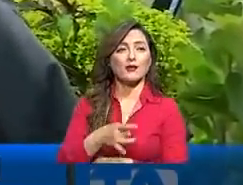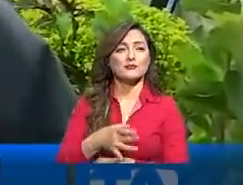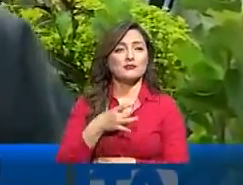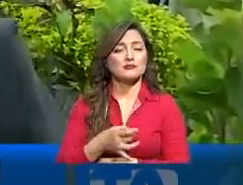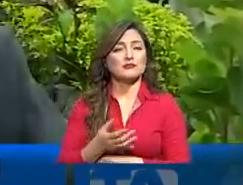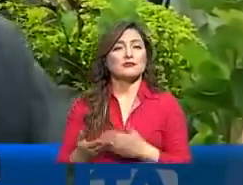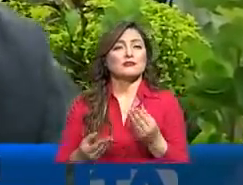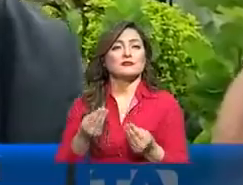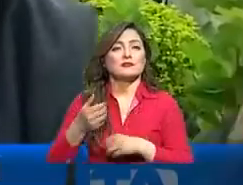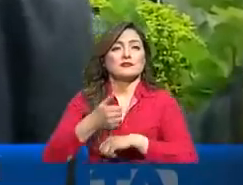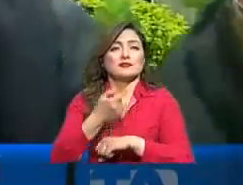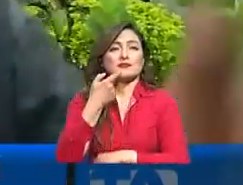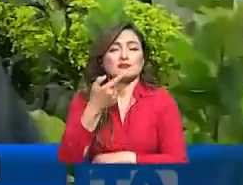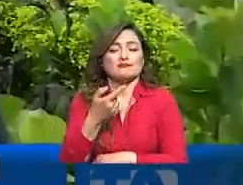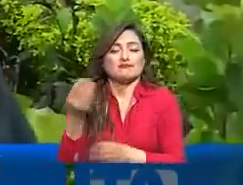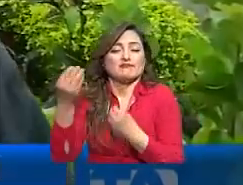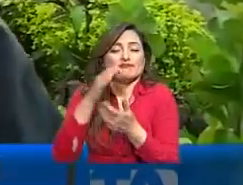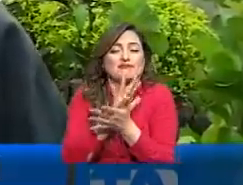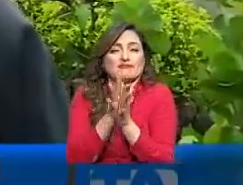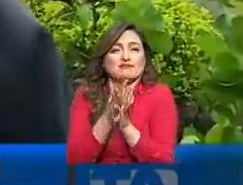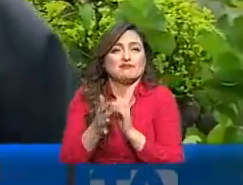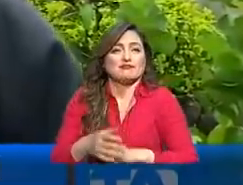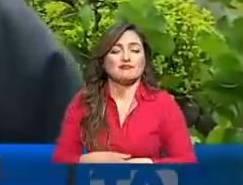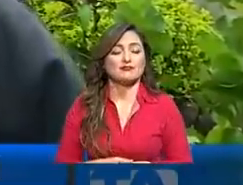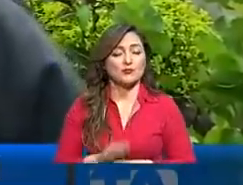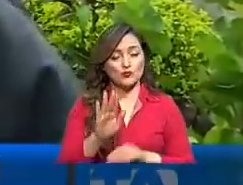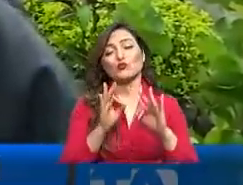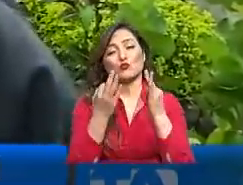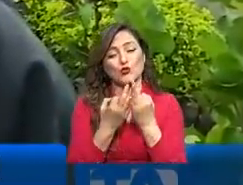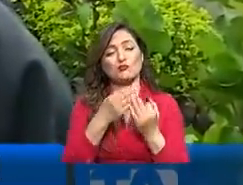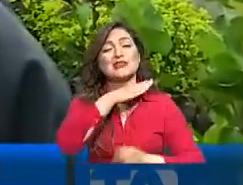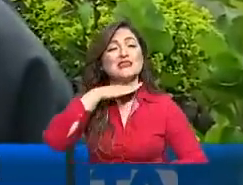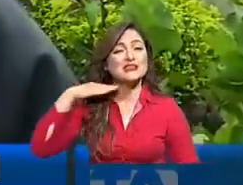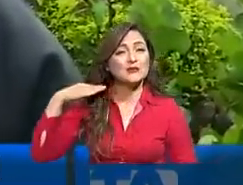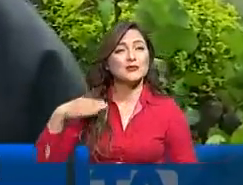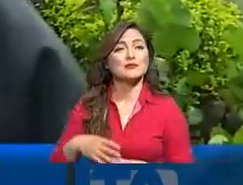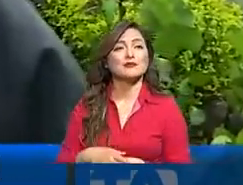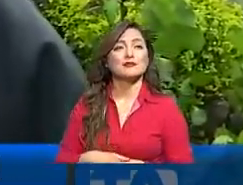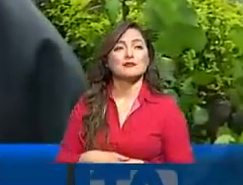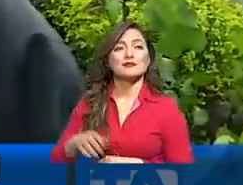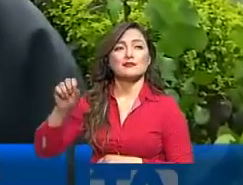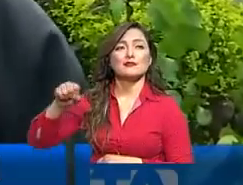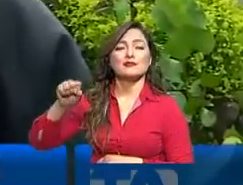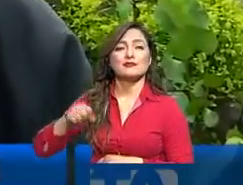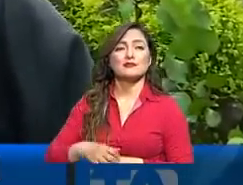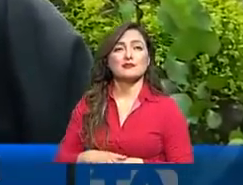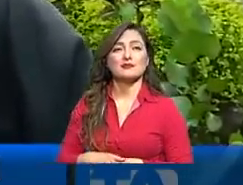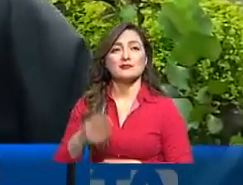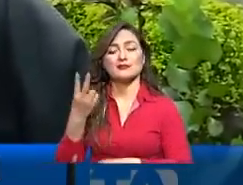pero vamos a ver qué dice la autoridad, no hay movimiento, nada. O sea, su familiar es uno de los decapitados. Hijo de mi